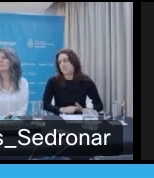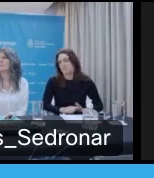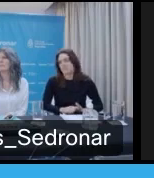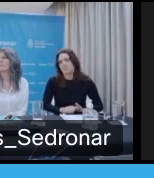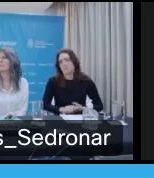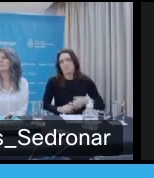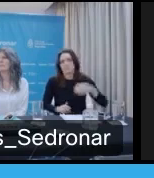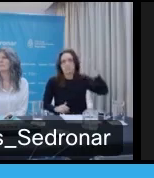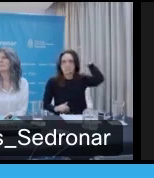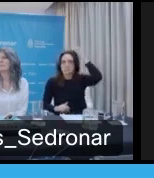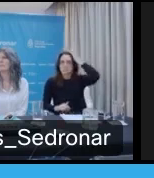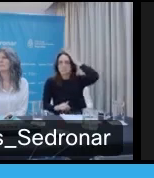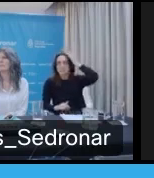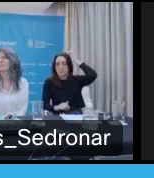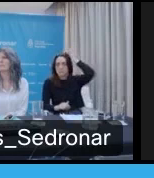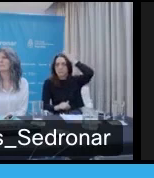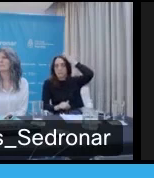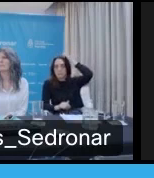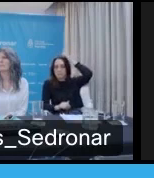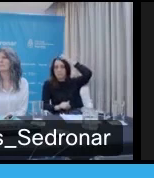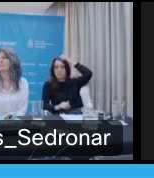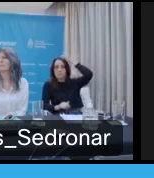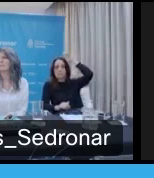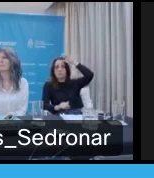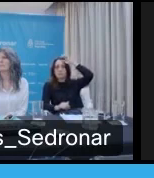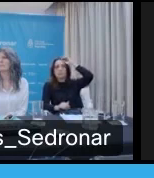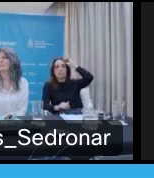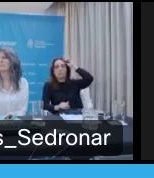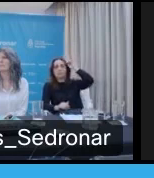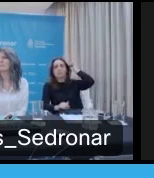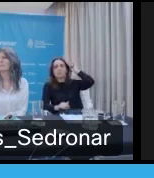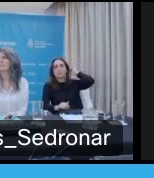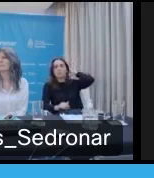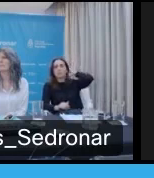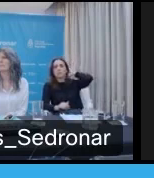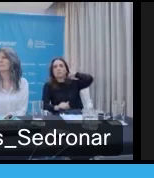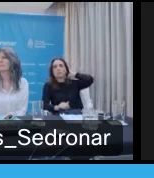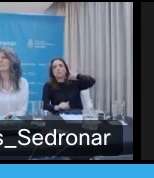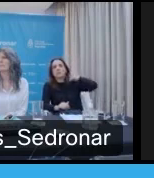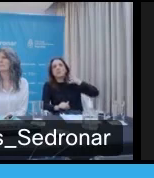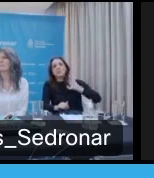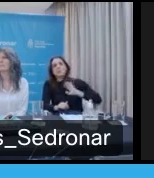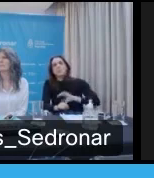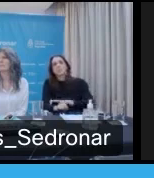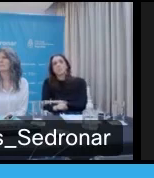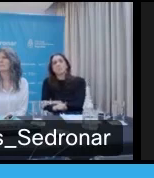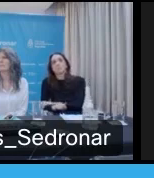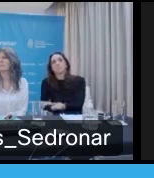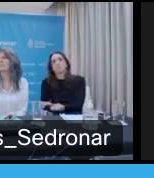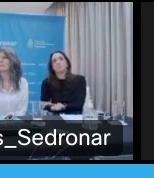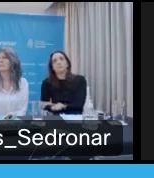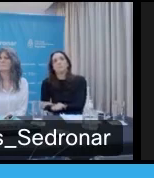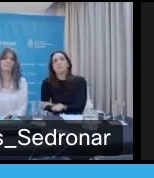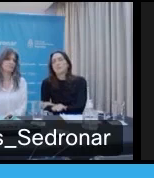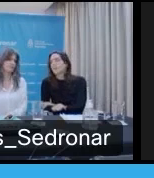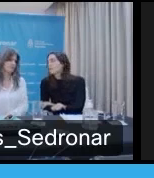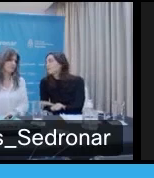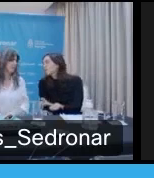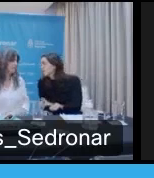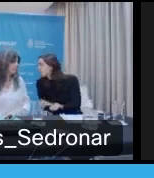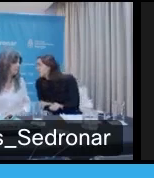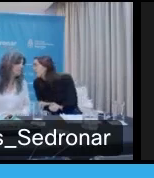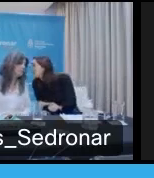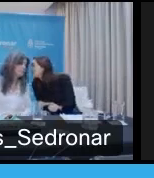respecto al paradigma o a la forma de pensar los consumos en las décadas